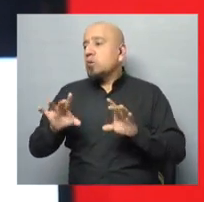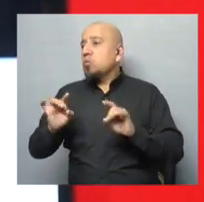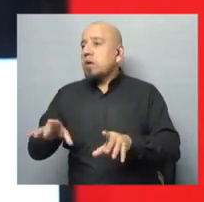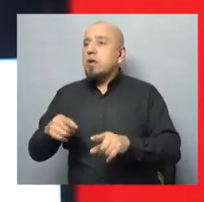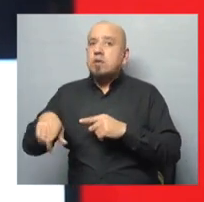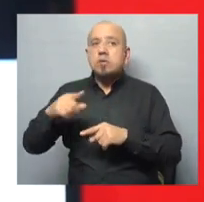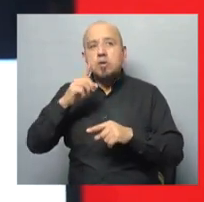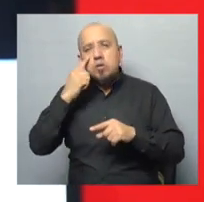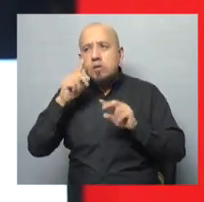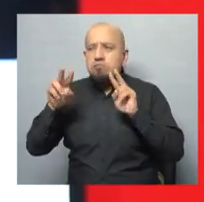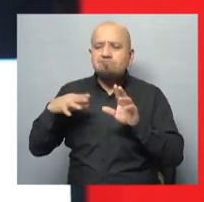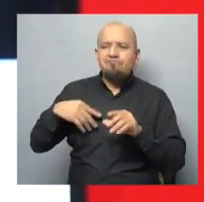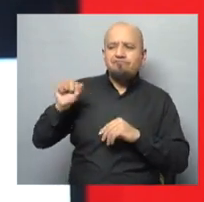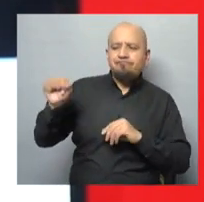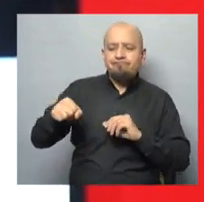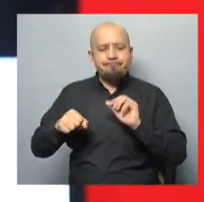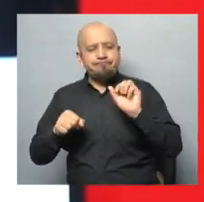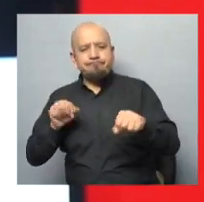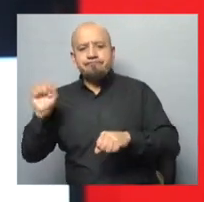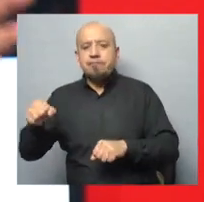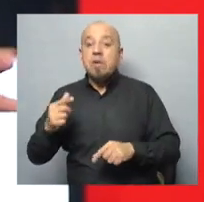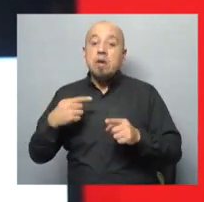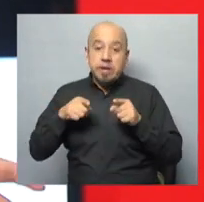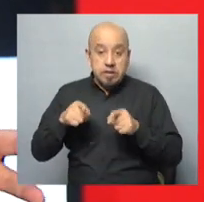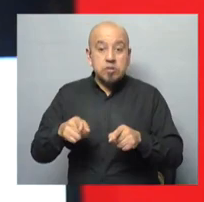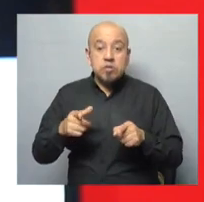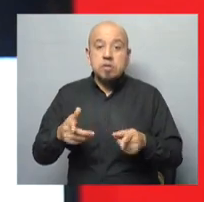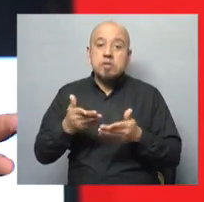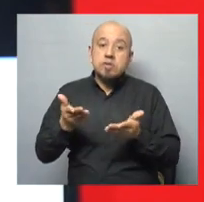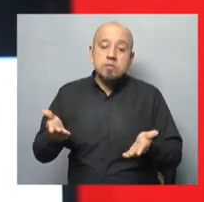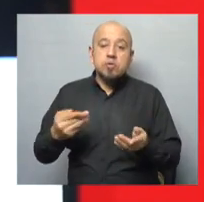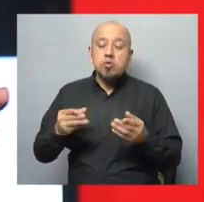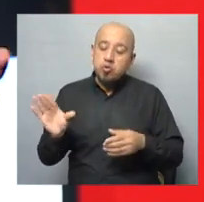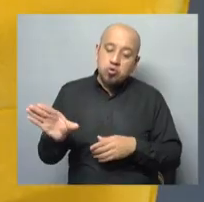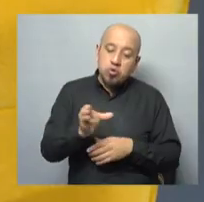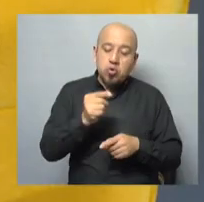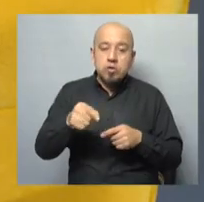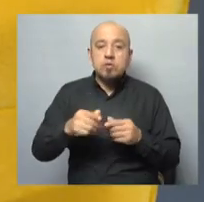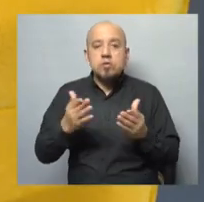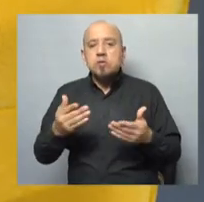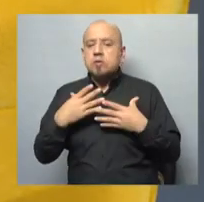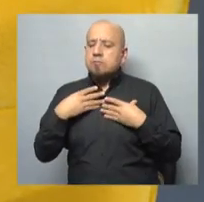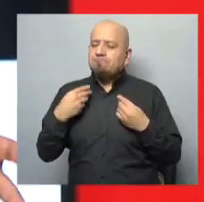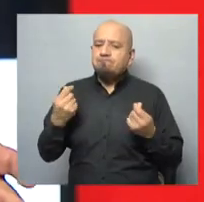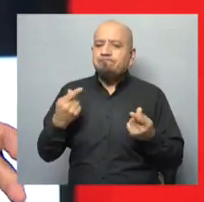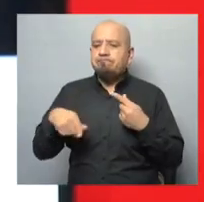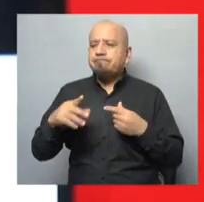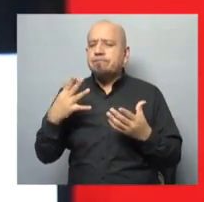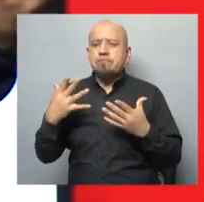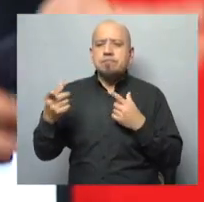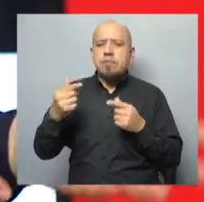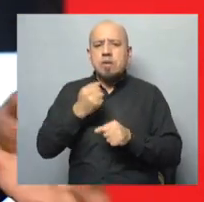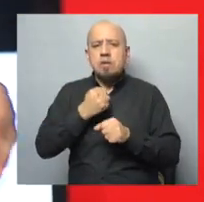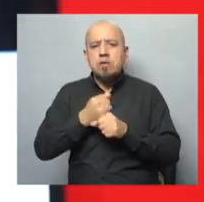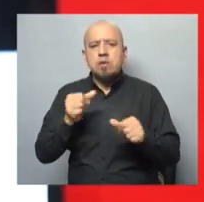que despreciamos y me parece que todo eso está en la vuelta y todo eso no se no se percibe el trabajo que un actor hace el